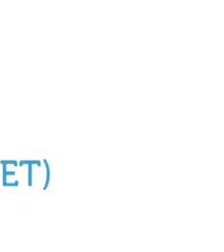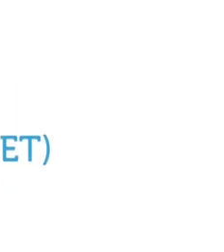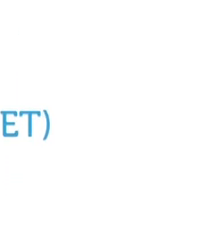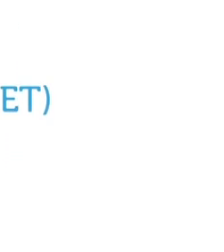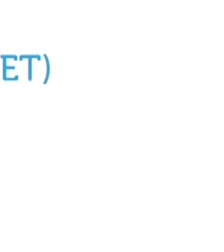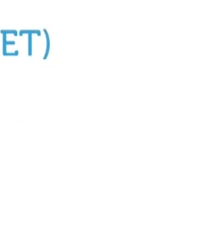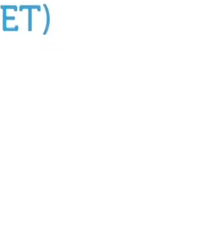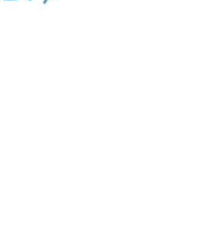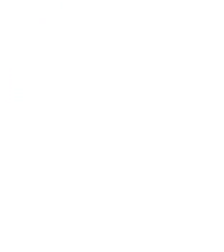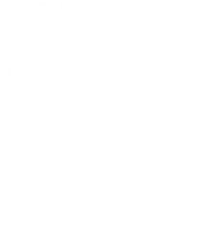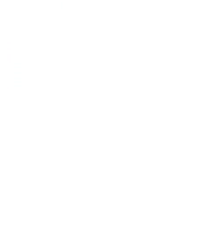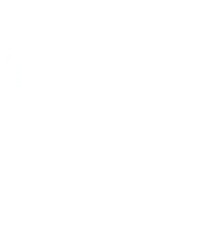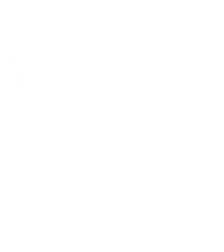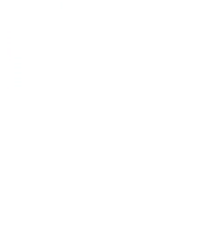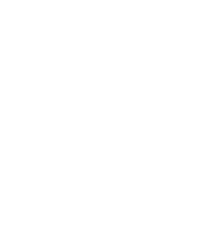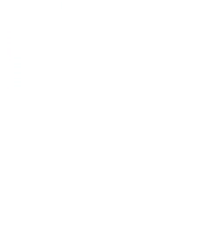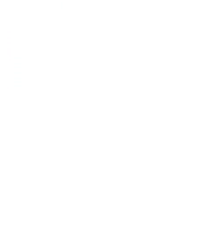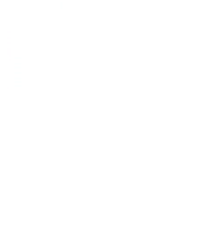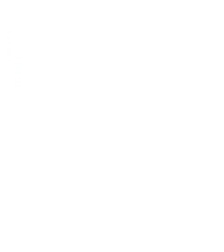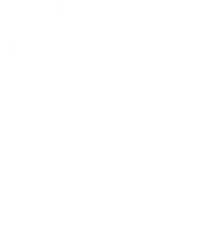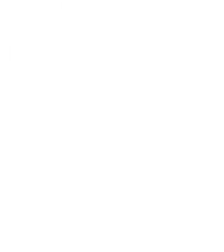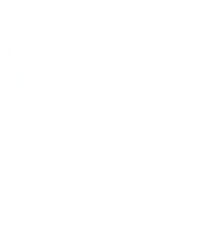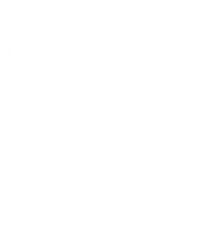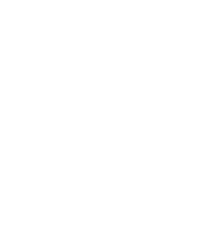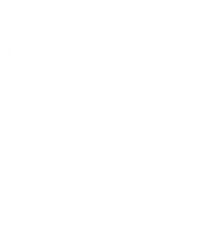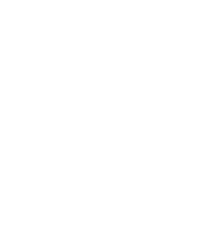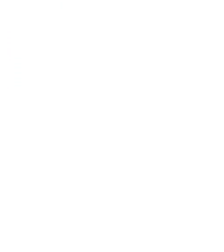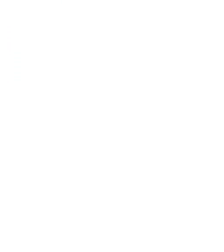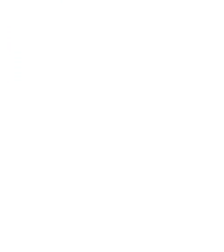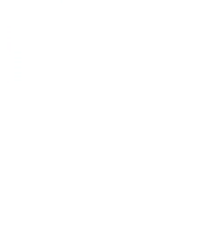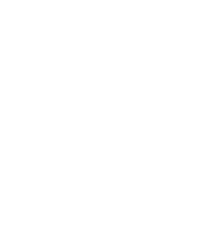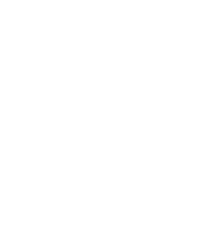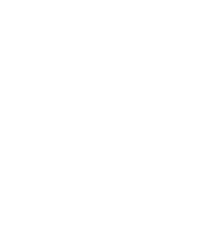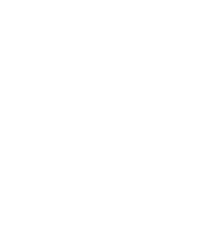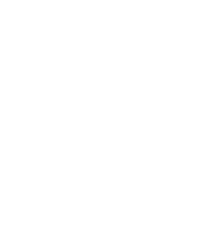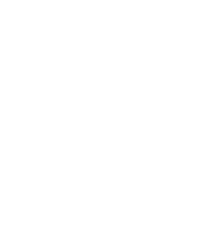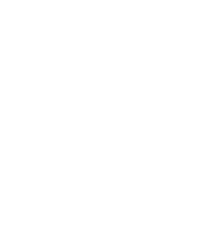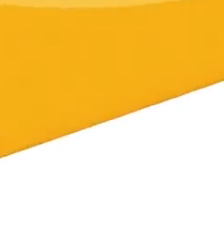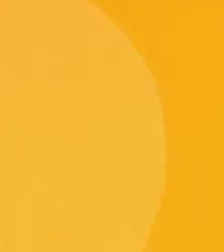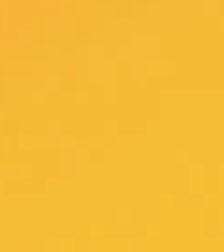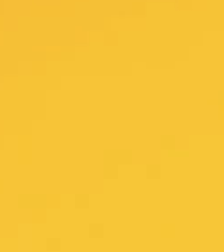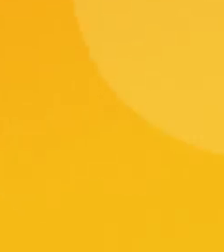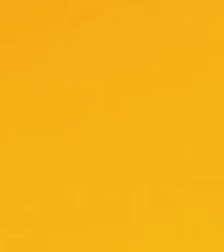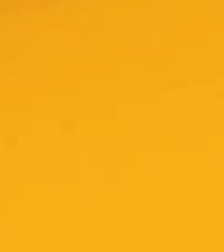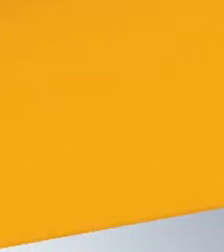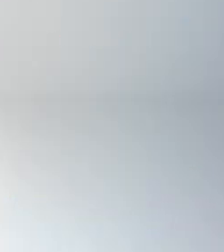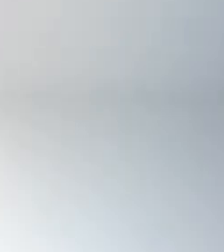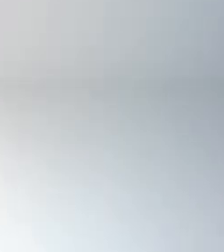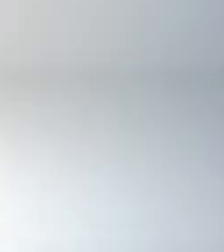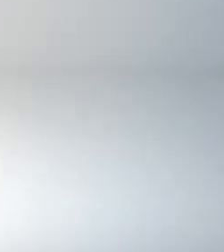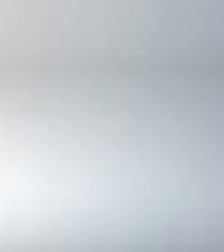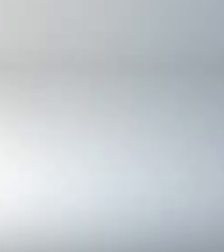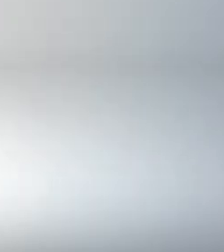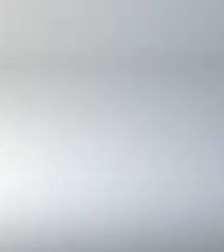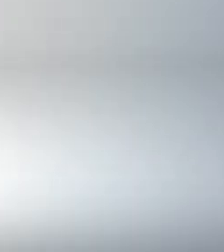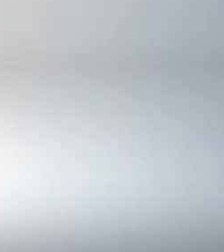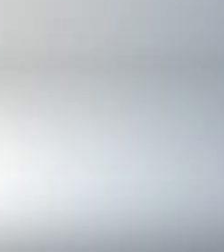Gracias por ver el video.